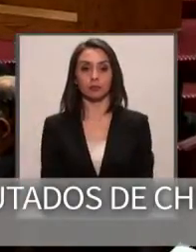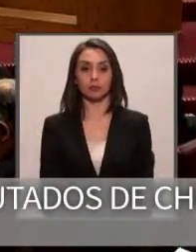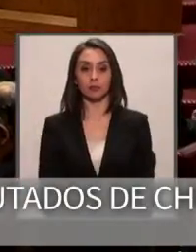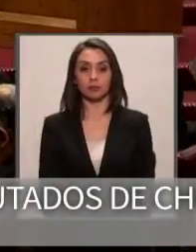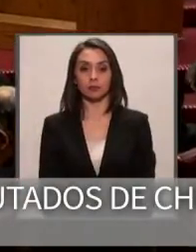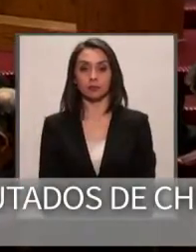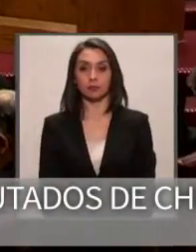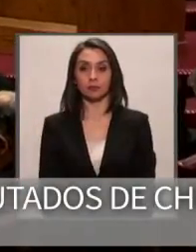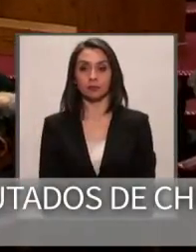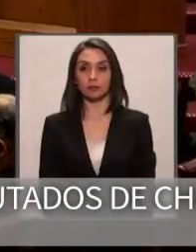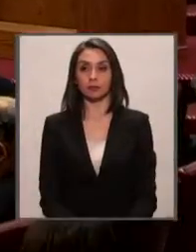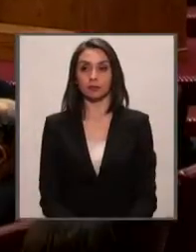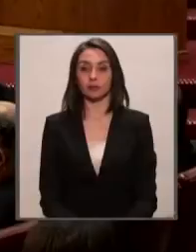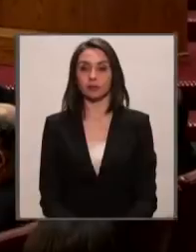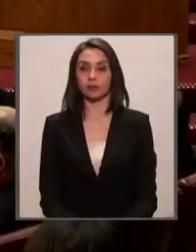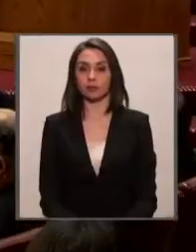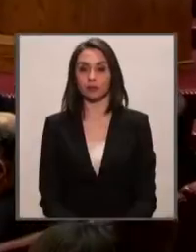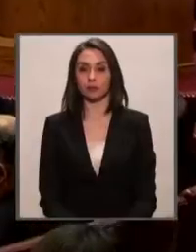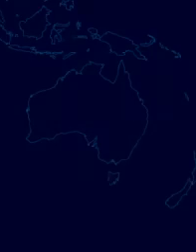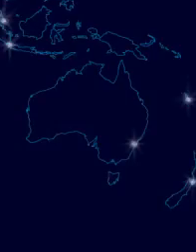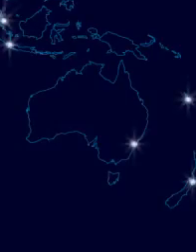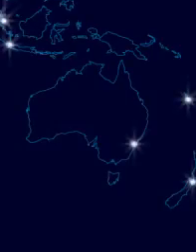sintonía con el ciudadano común